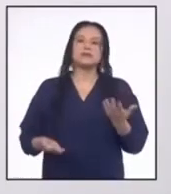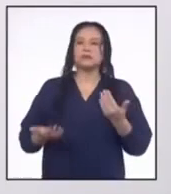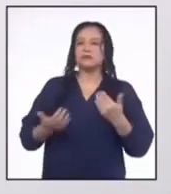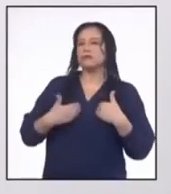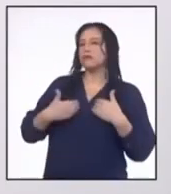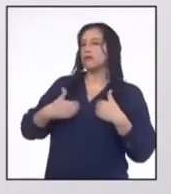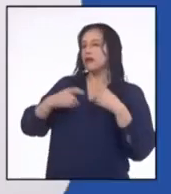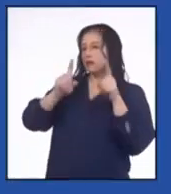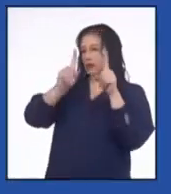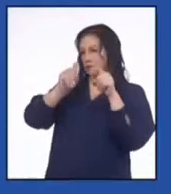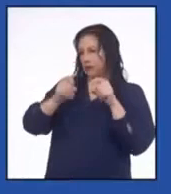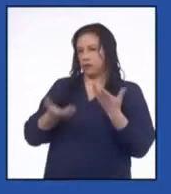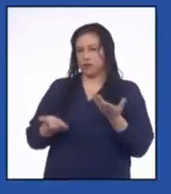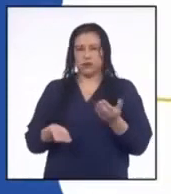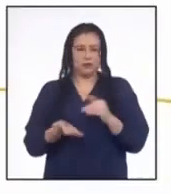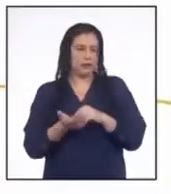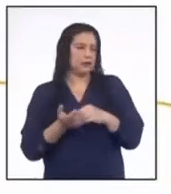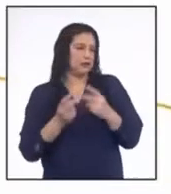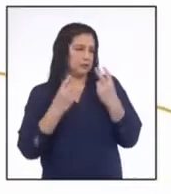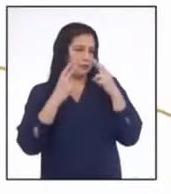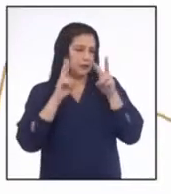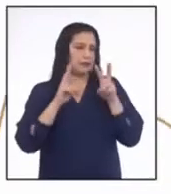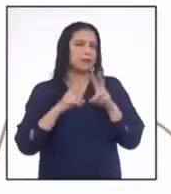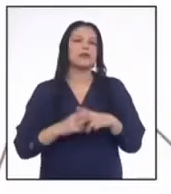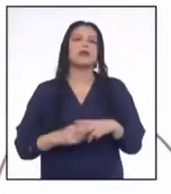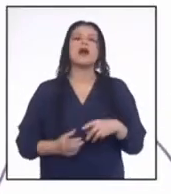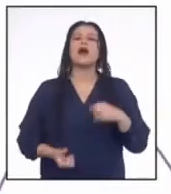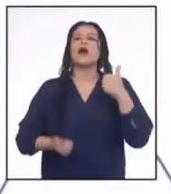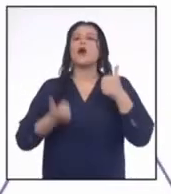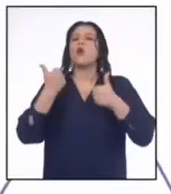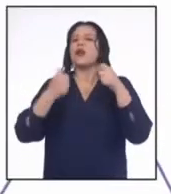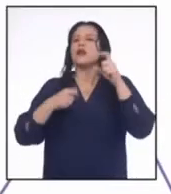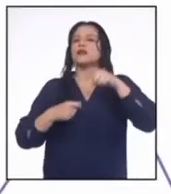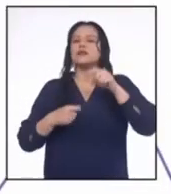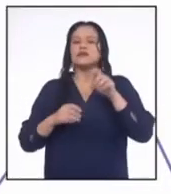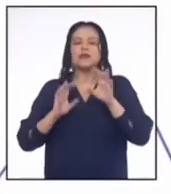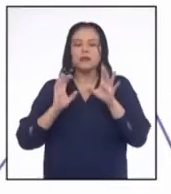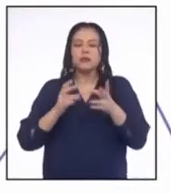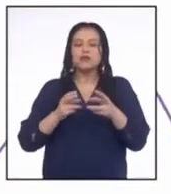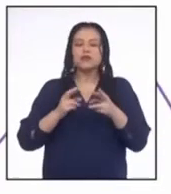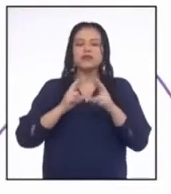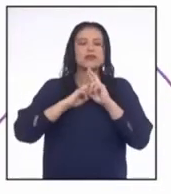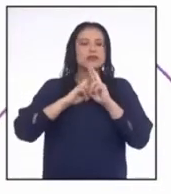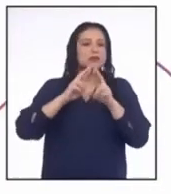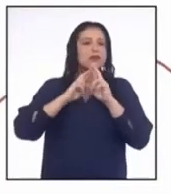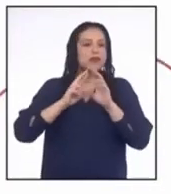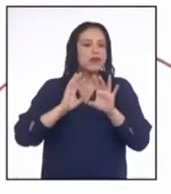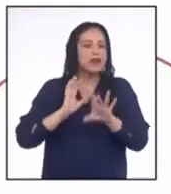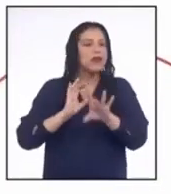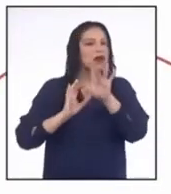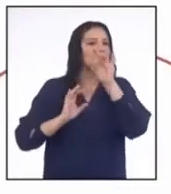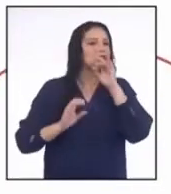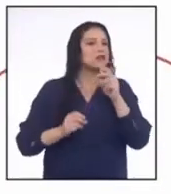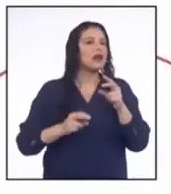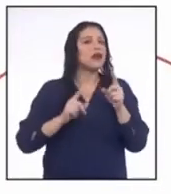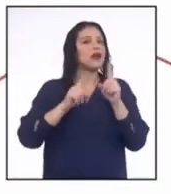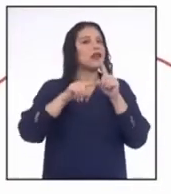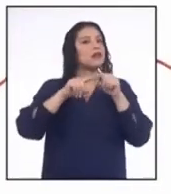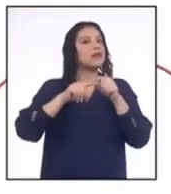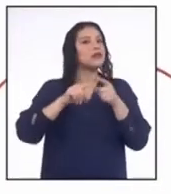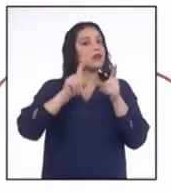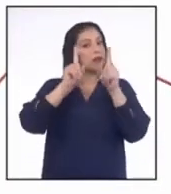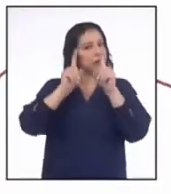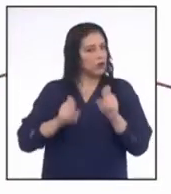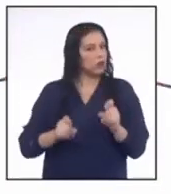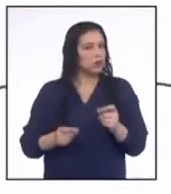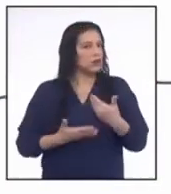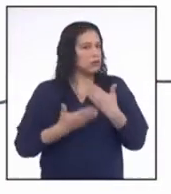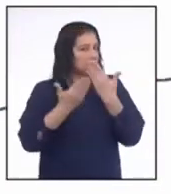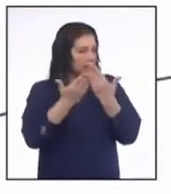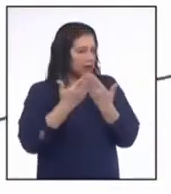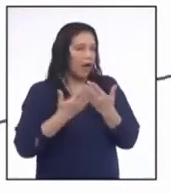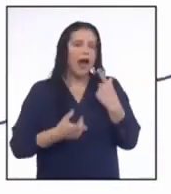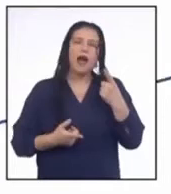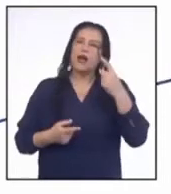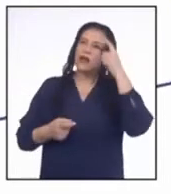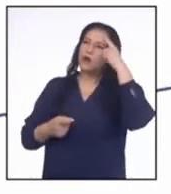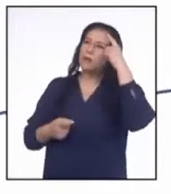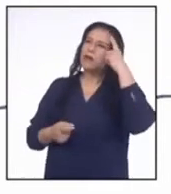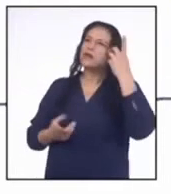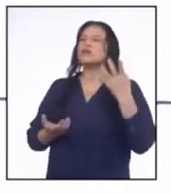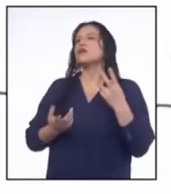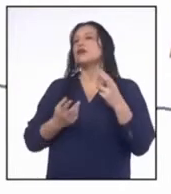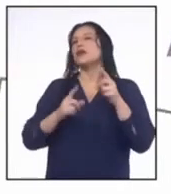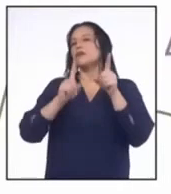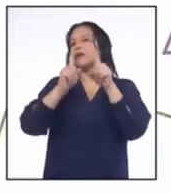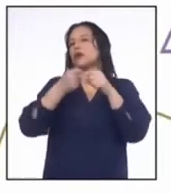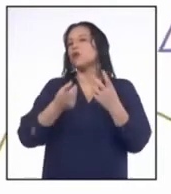Tengo una pregunta más. ¿Qué debemos hallar según la pregunta planteada? Me parece que la pregunta se refiere a la ecuación general